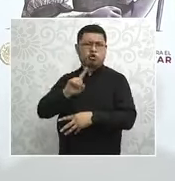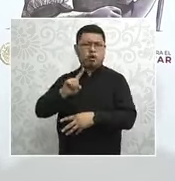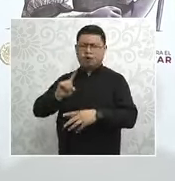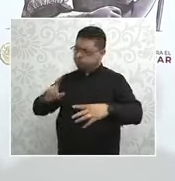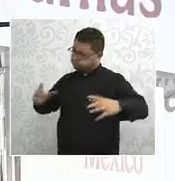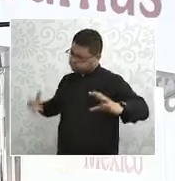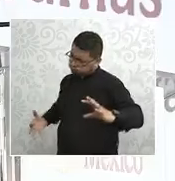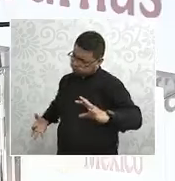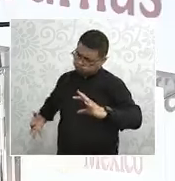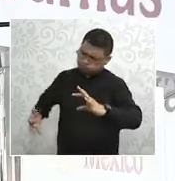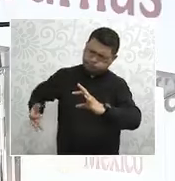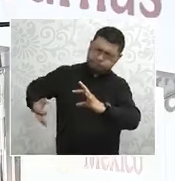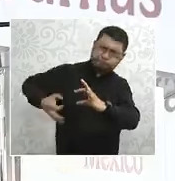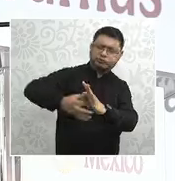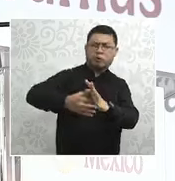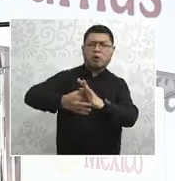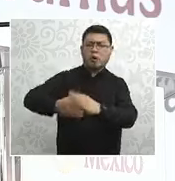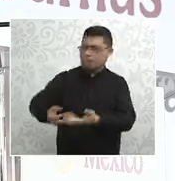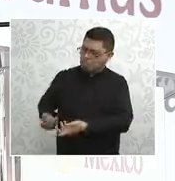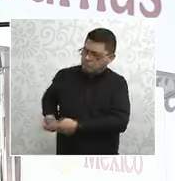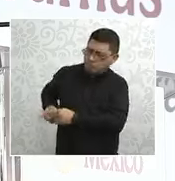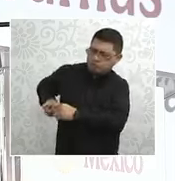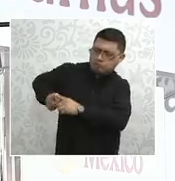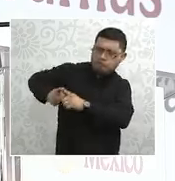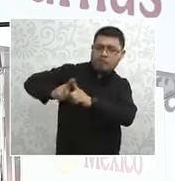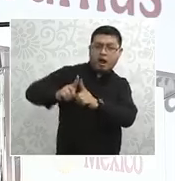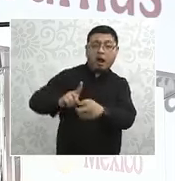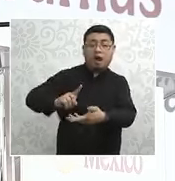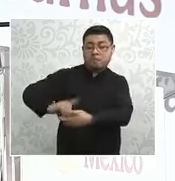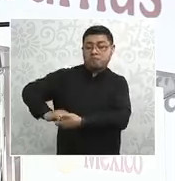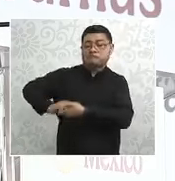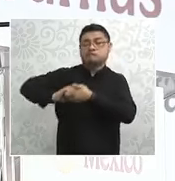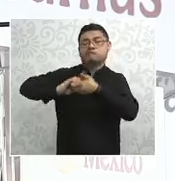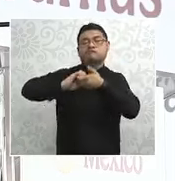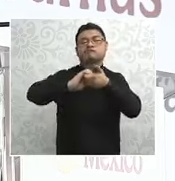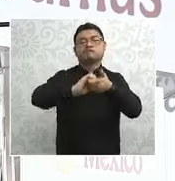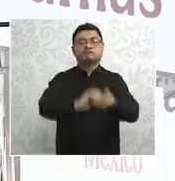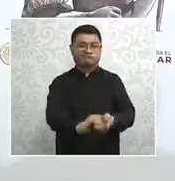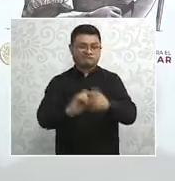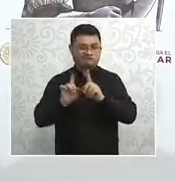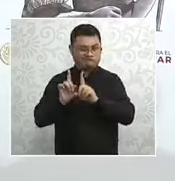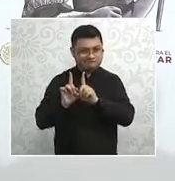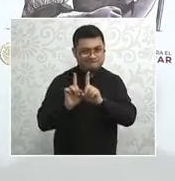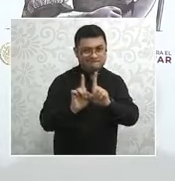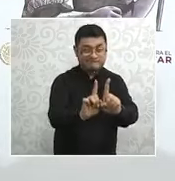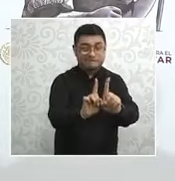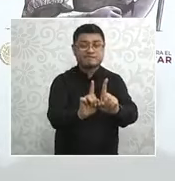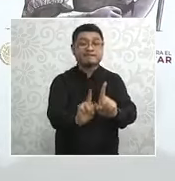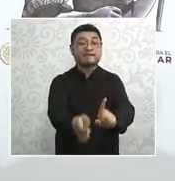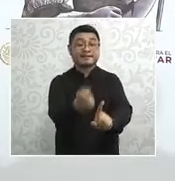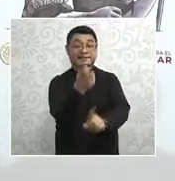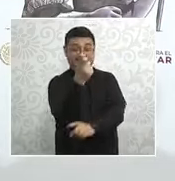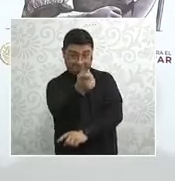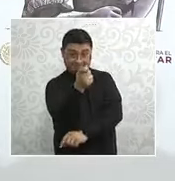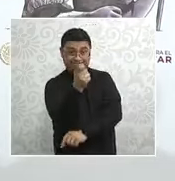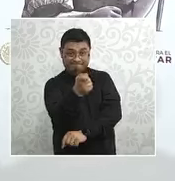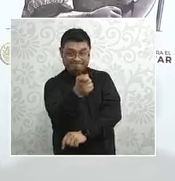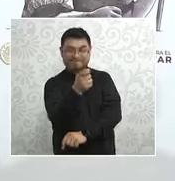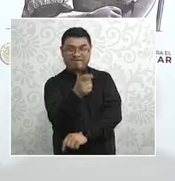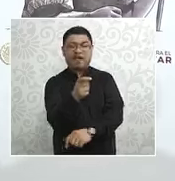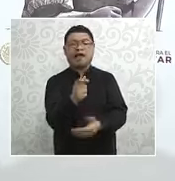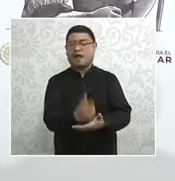atrás por alguna razón le damos la mano para que camine con nosotros Y eso significa darle primero al